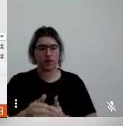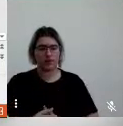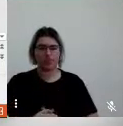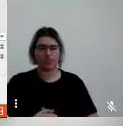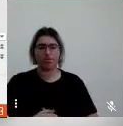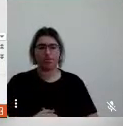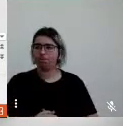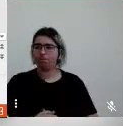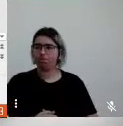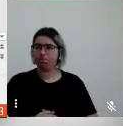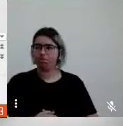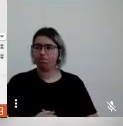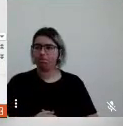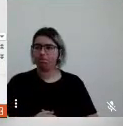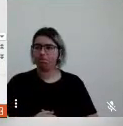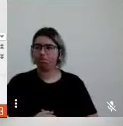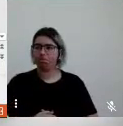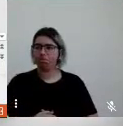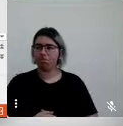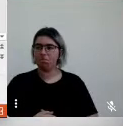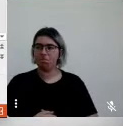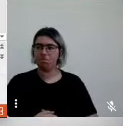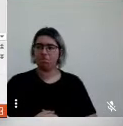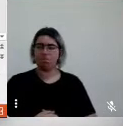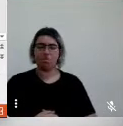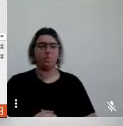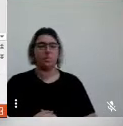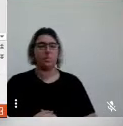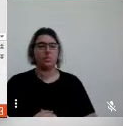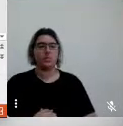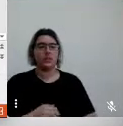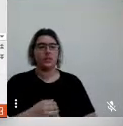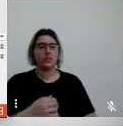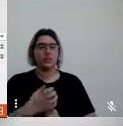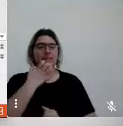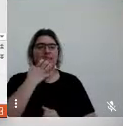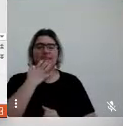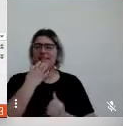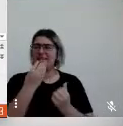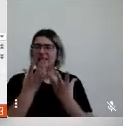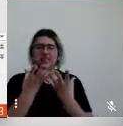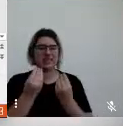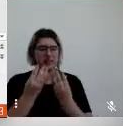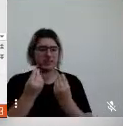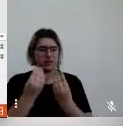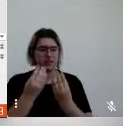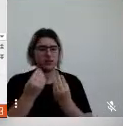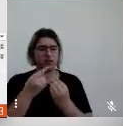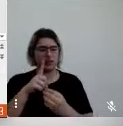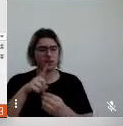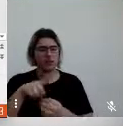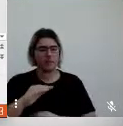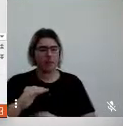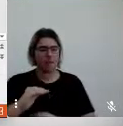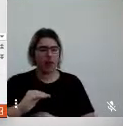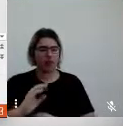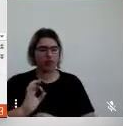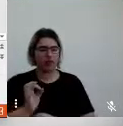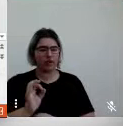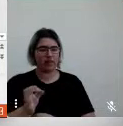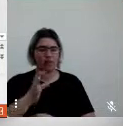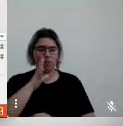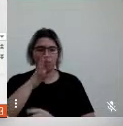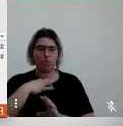Y el colesterol bueno en mucha cantidad también será malo, ¿no? Porque si se junta en el hígado, se puede producir ácido